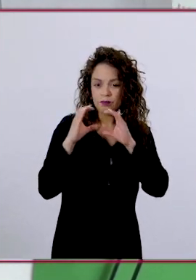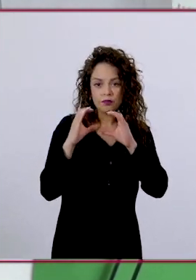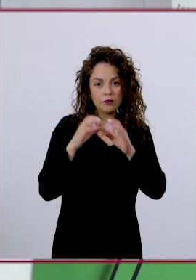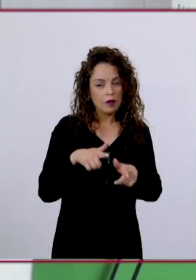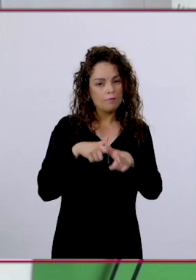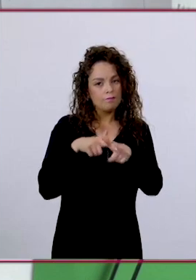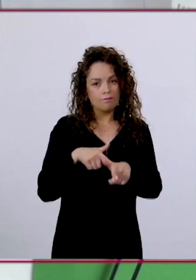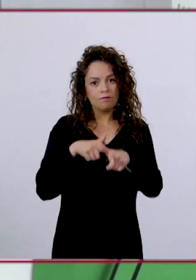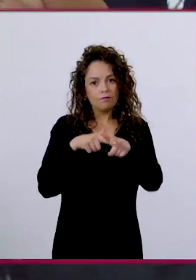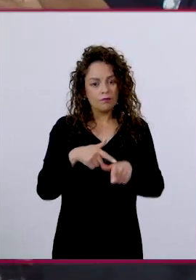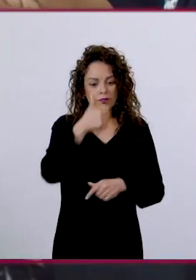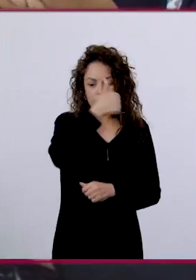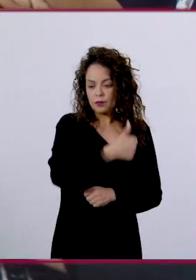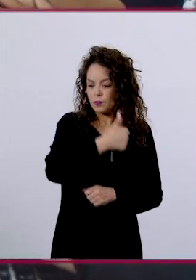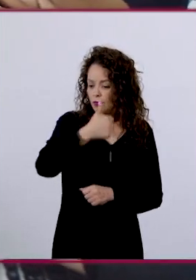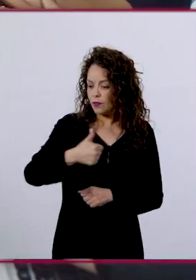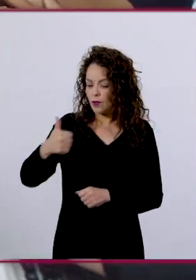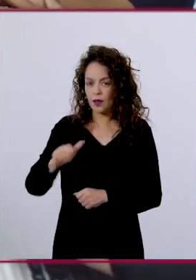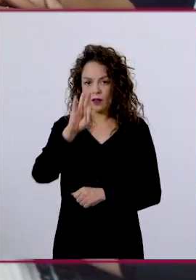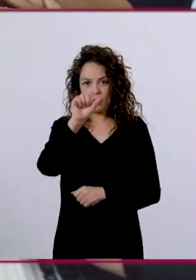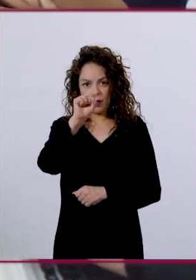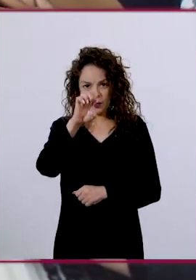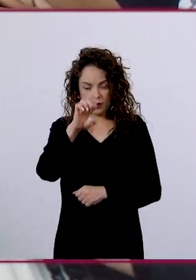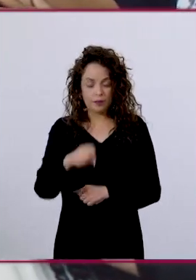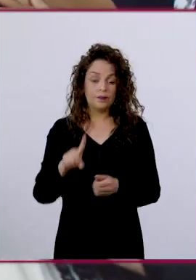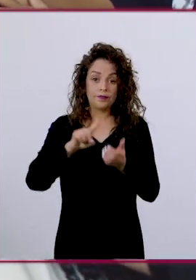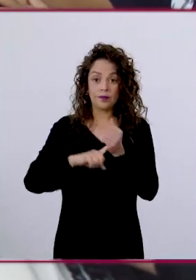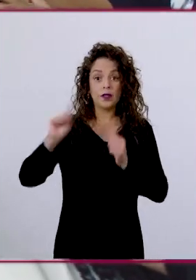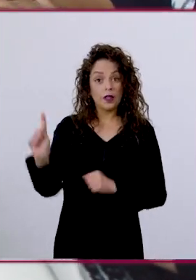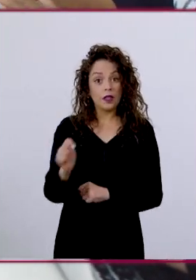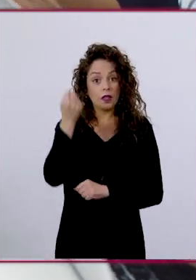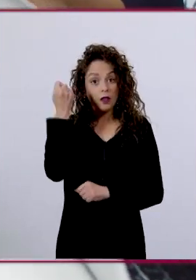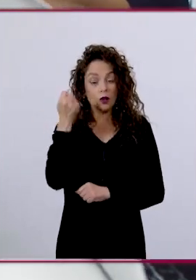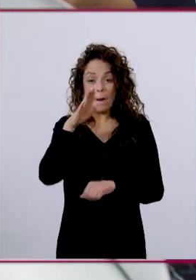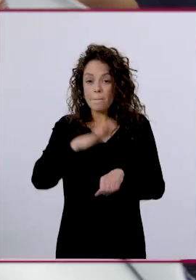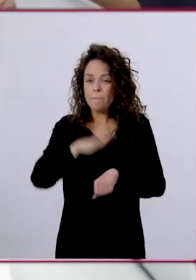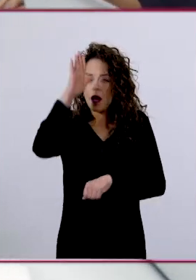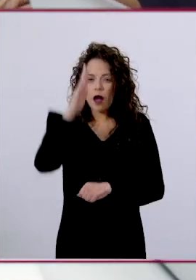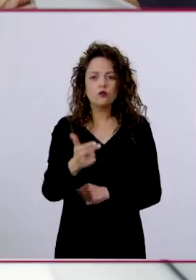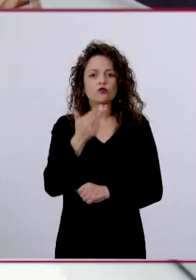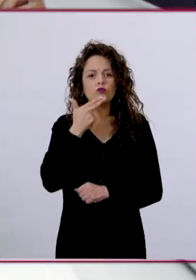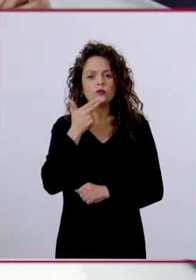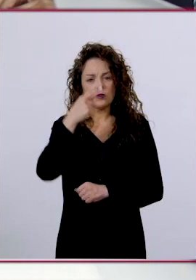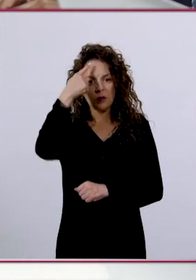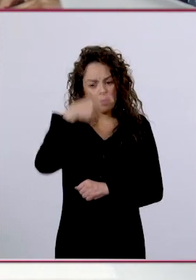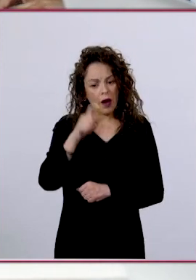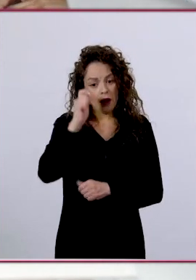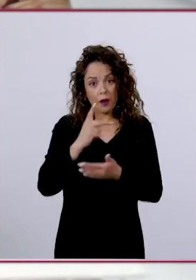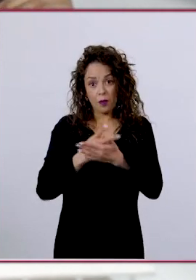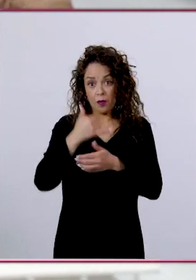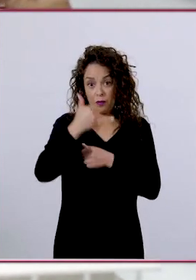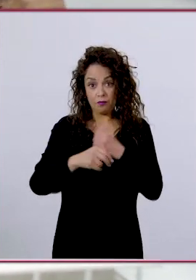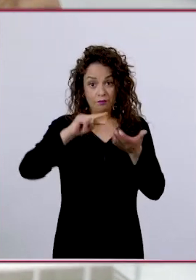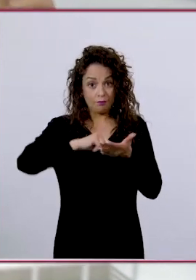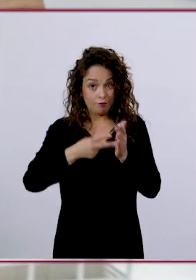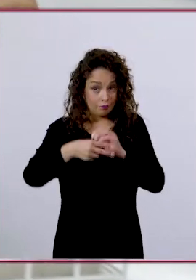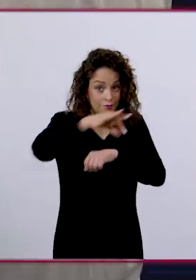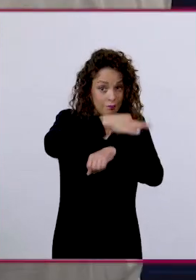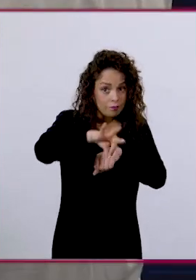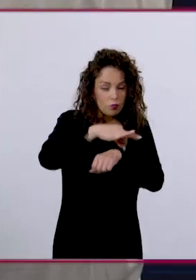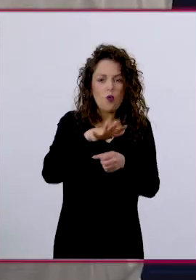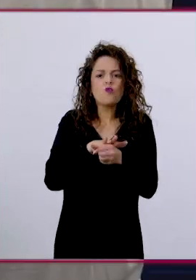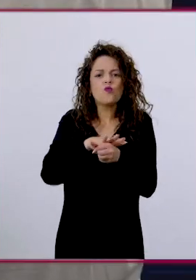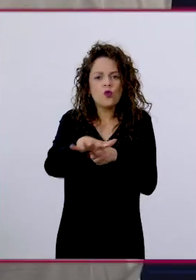durante cada fase. Las herramientas tecnológicas más comunes utilizadas en la ejecución de un proyecto arquitectónico